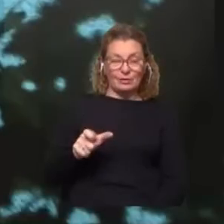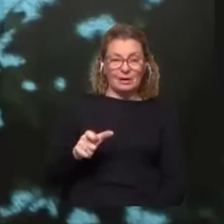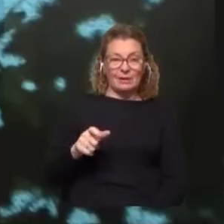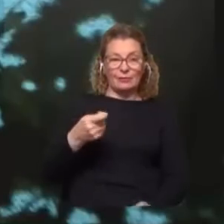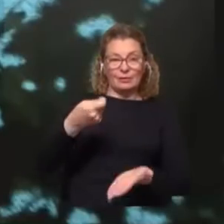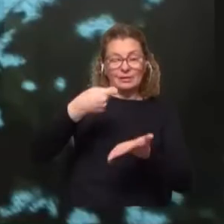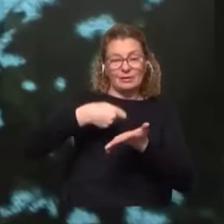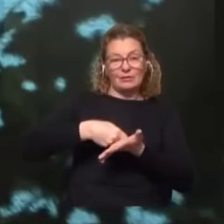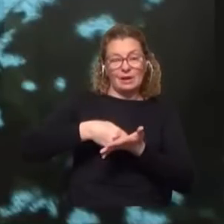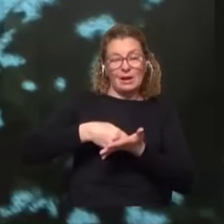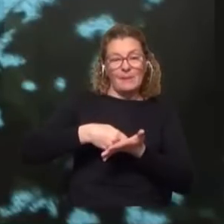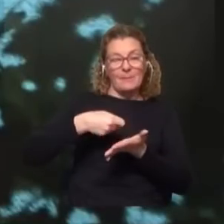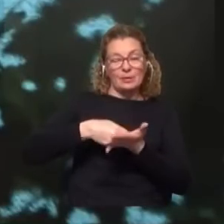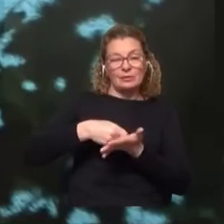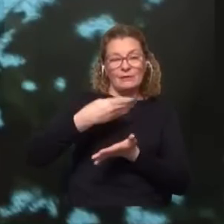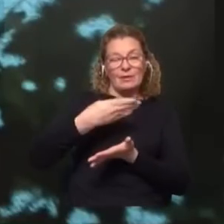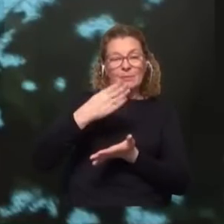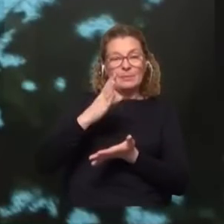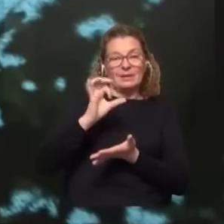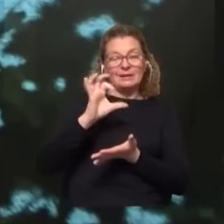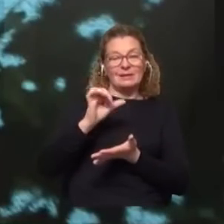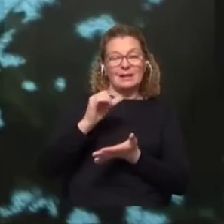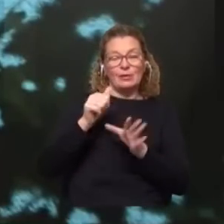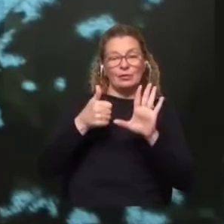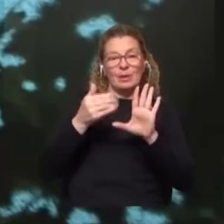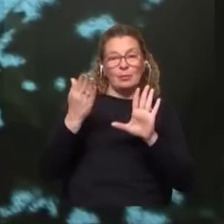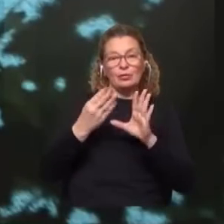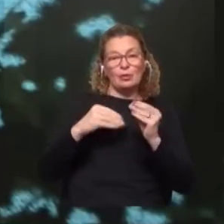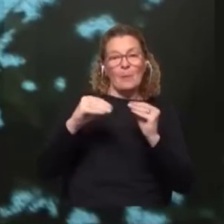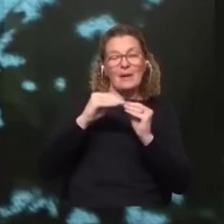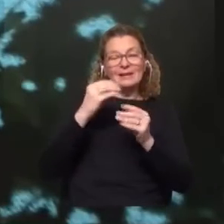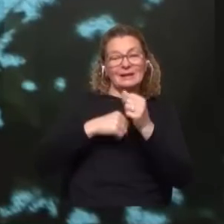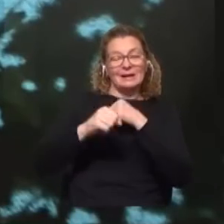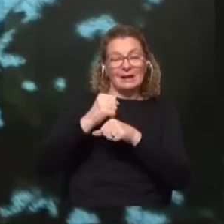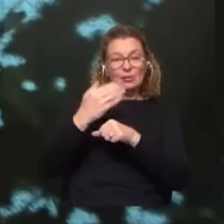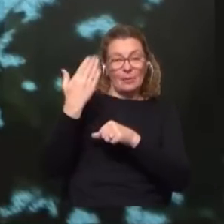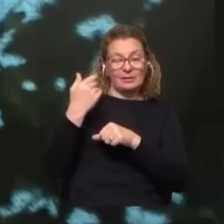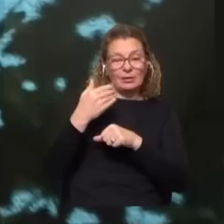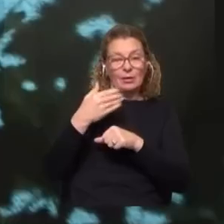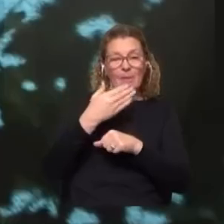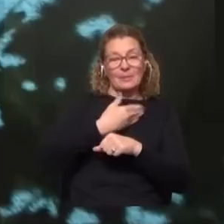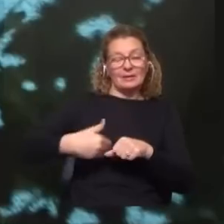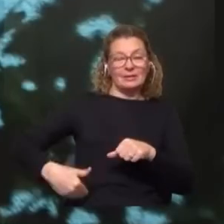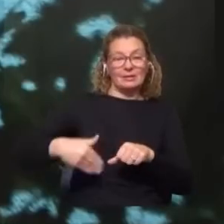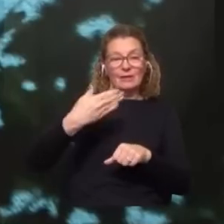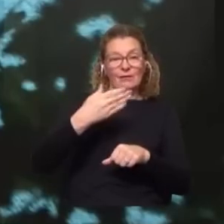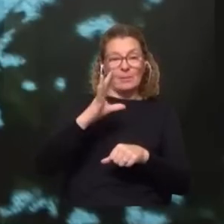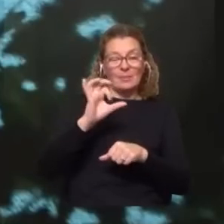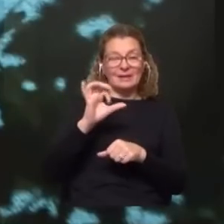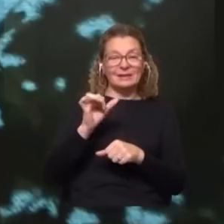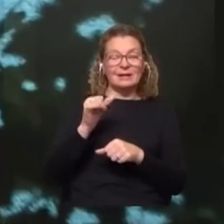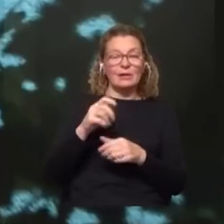devolución de aportes de fonasa un 6% más que el año pasado según el presidente del bps Alfredo Cabrera